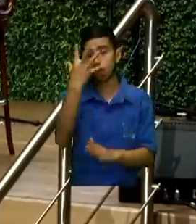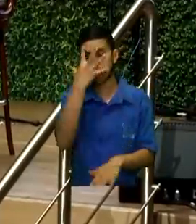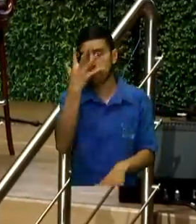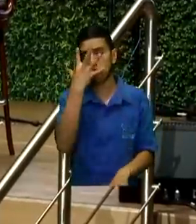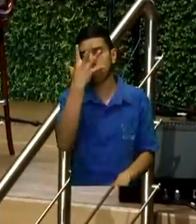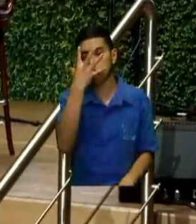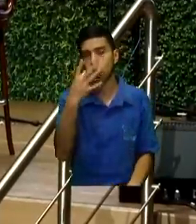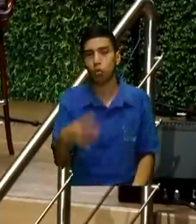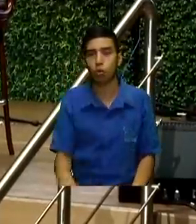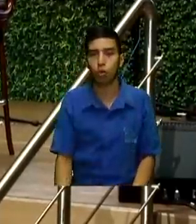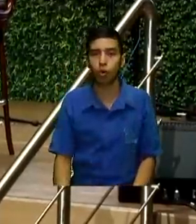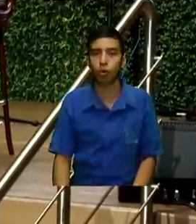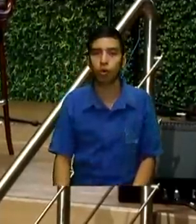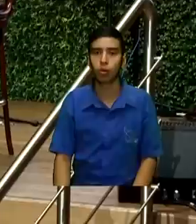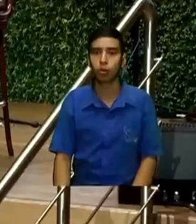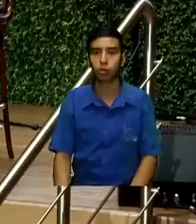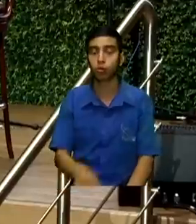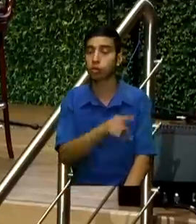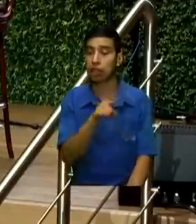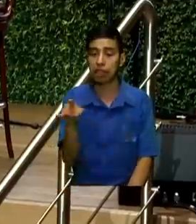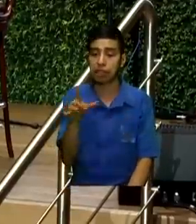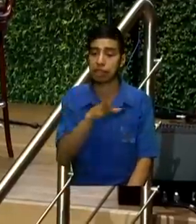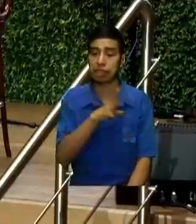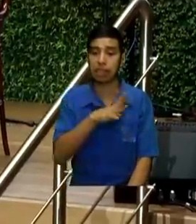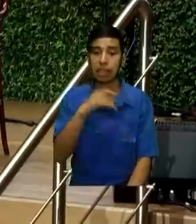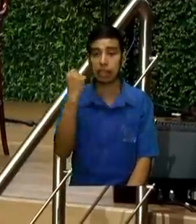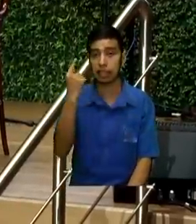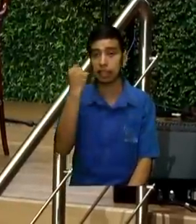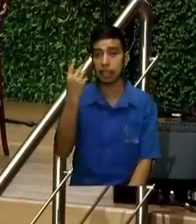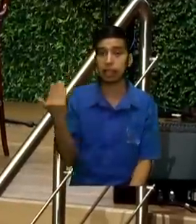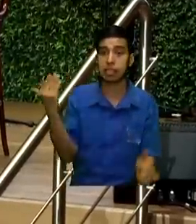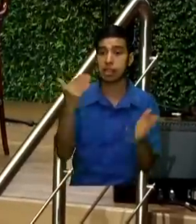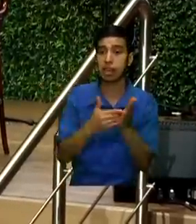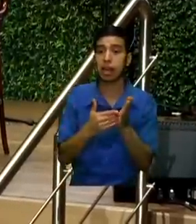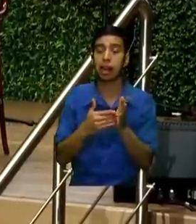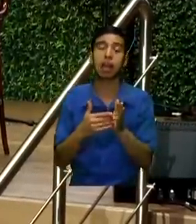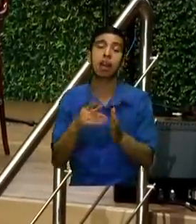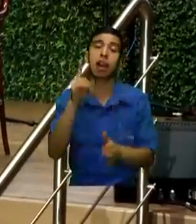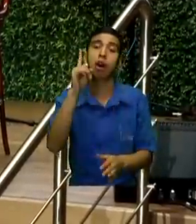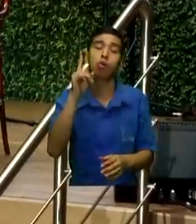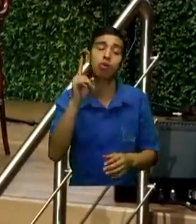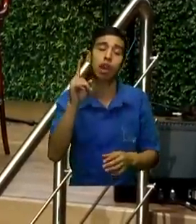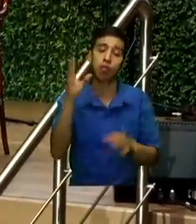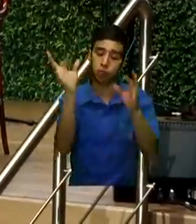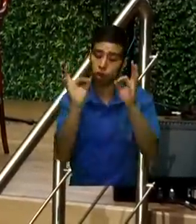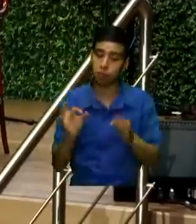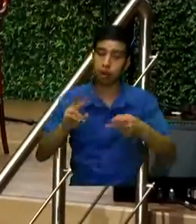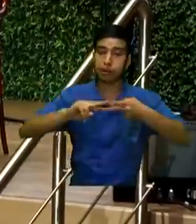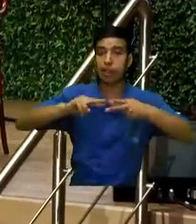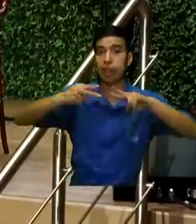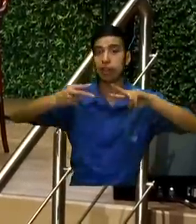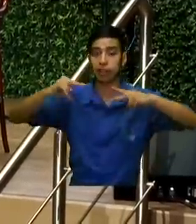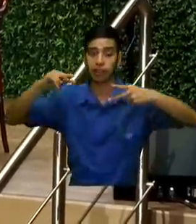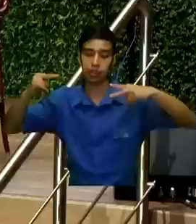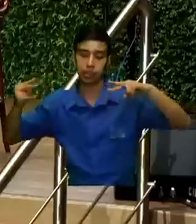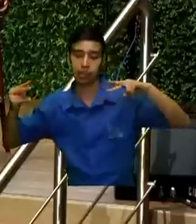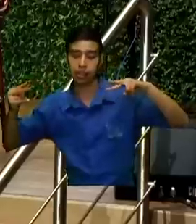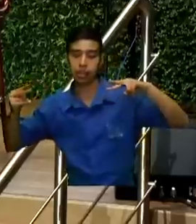no se han dado cuenta que tienen que llegar hasta la genética. Por eso le digo que eso es un tema